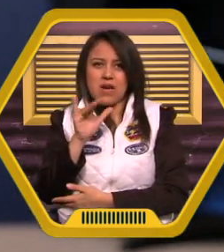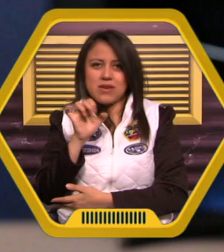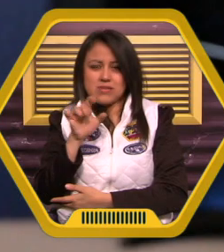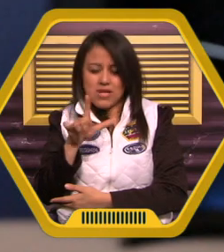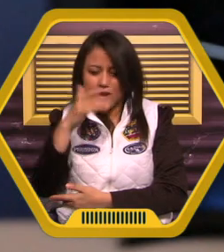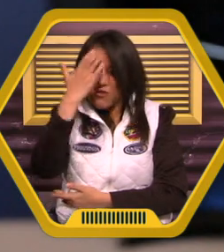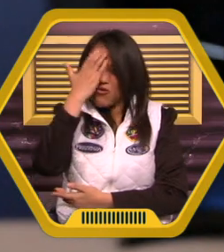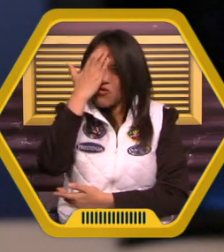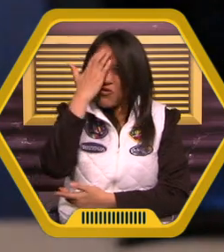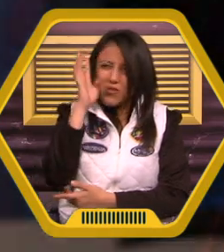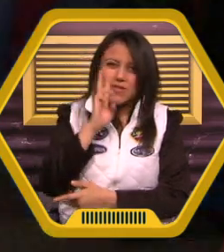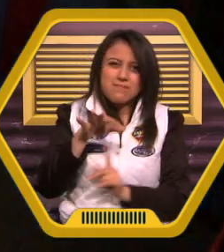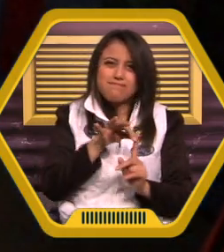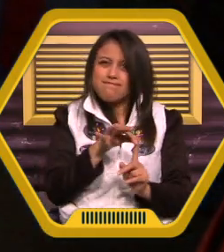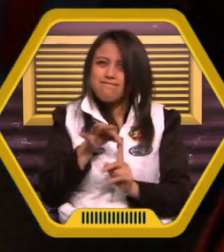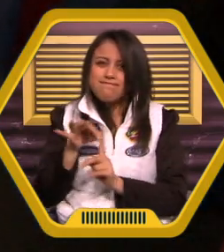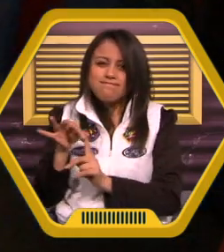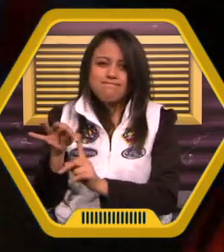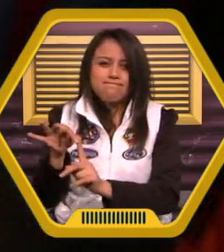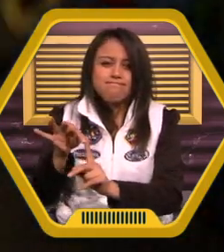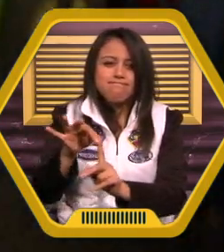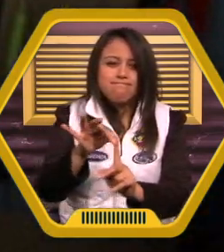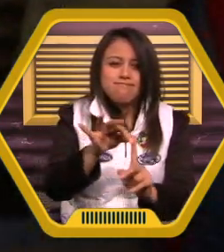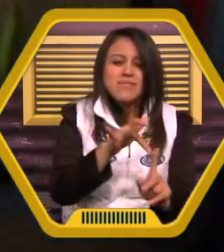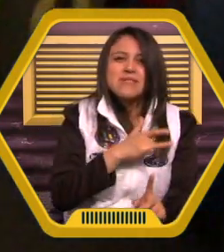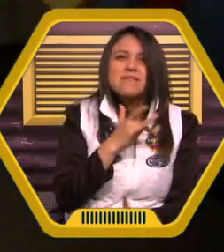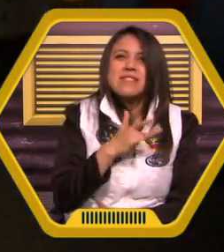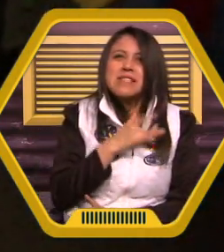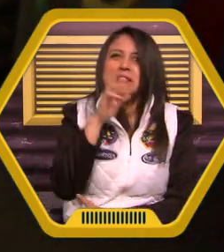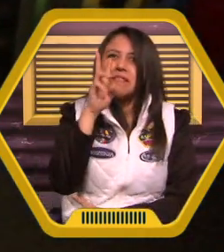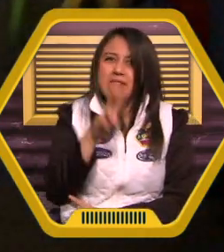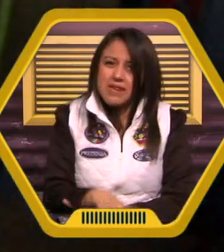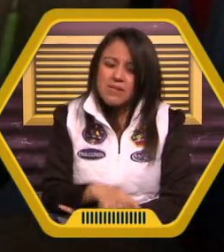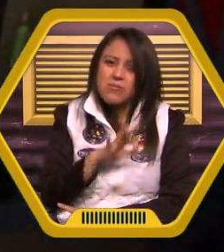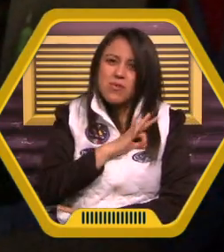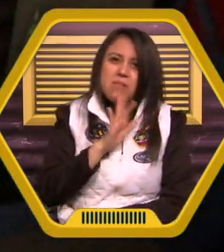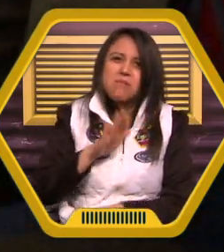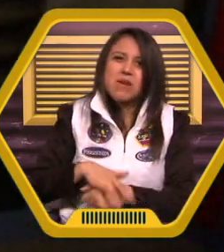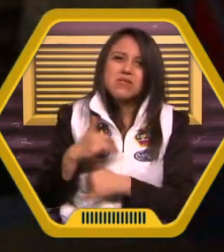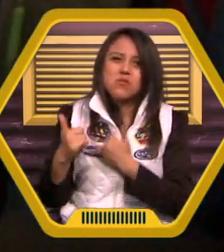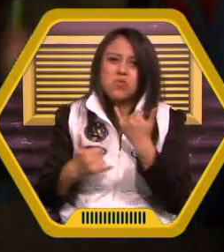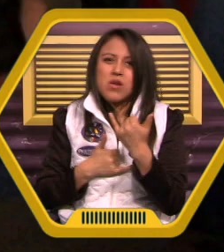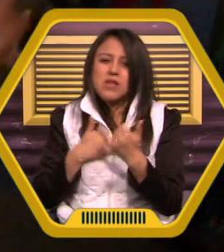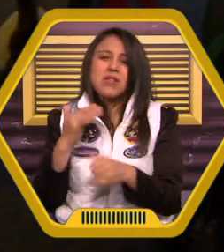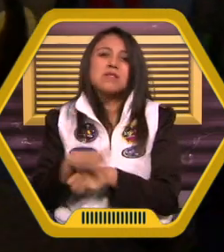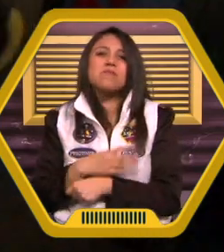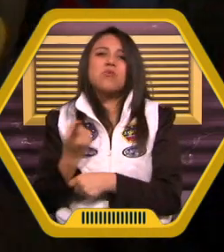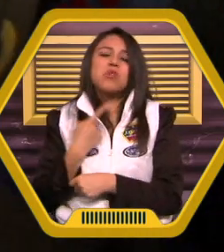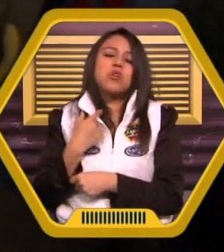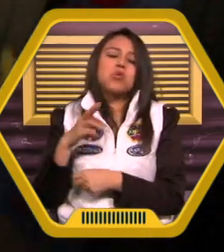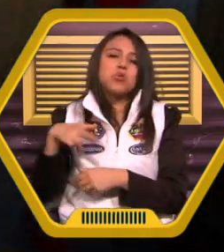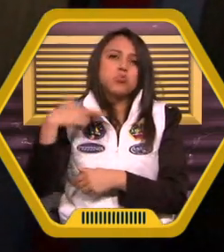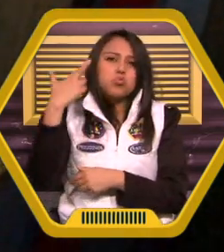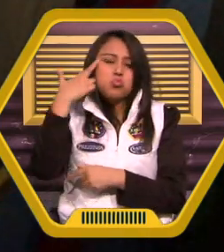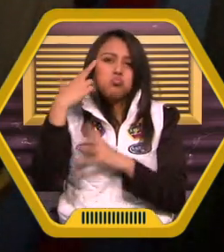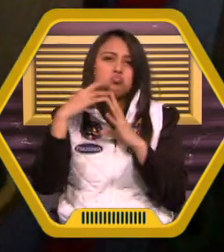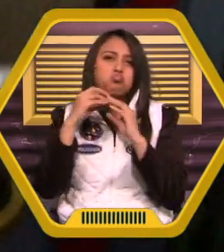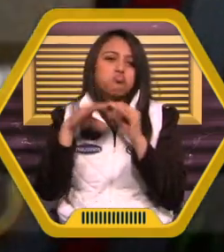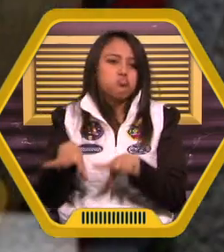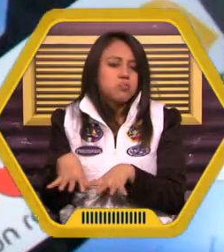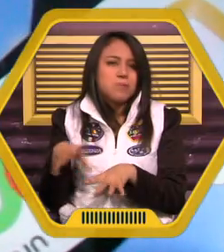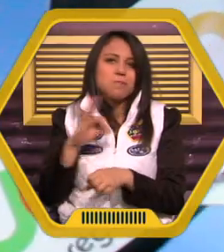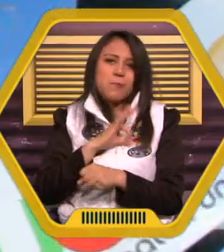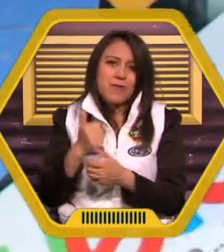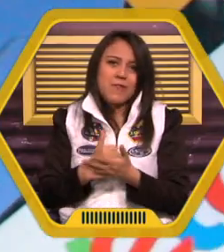un viaje en realidad virtual a través de esta nave y recaudar todos los juguetes que perdieron los reyes a través de este